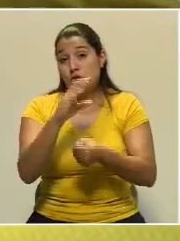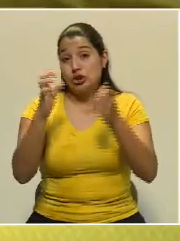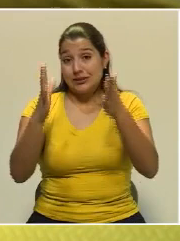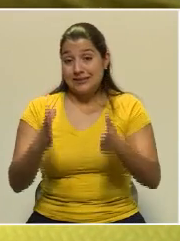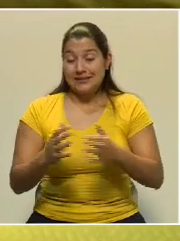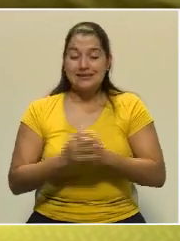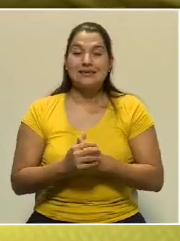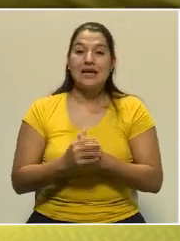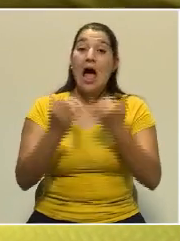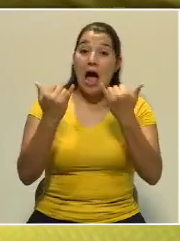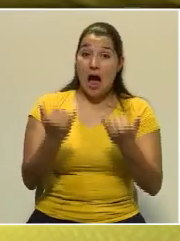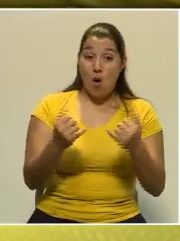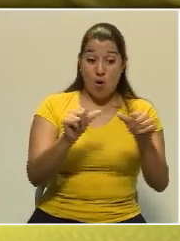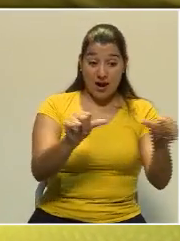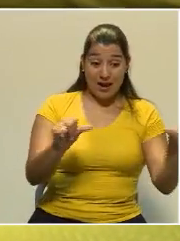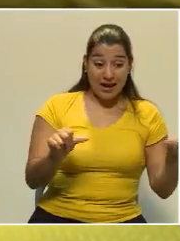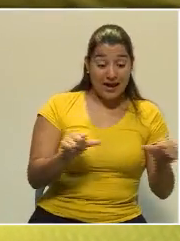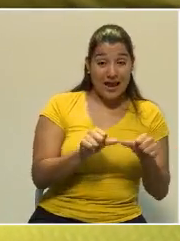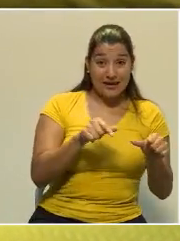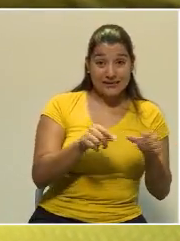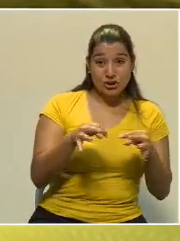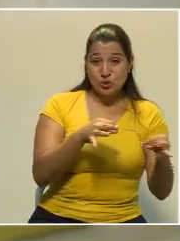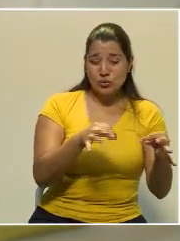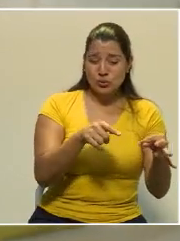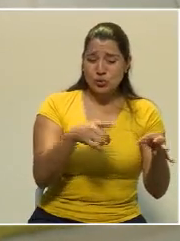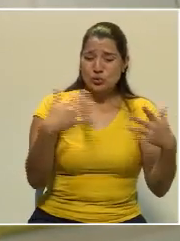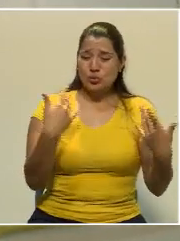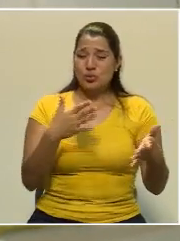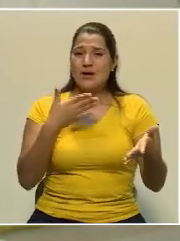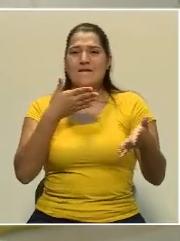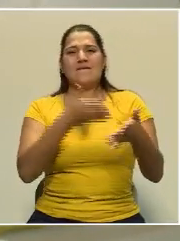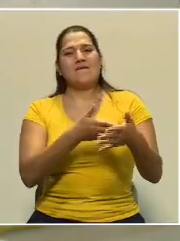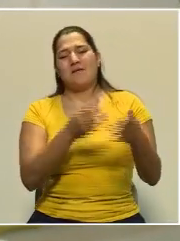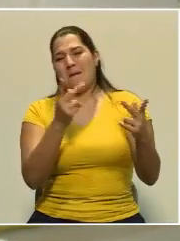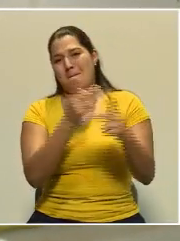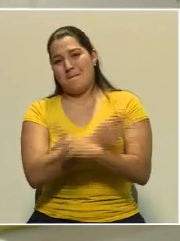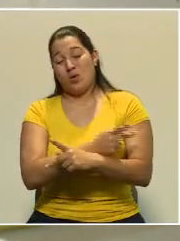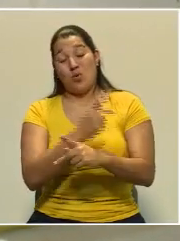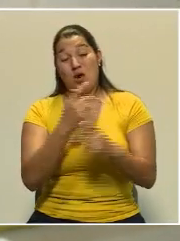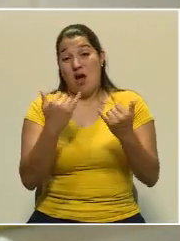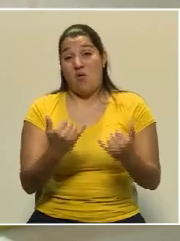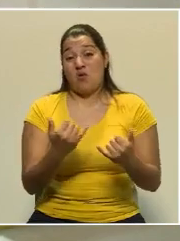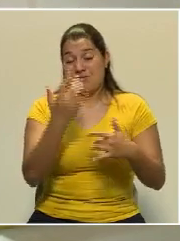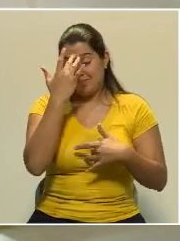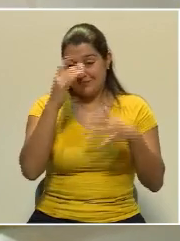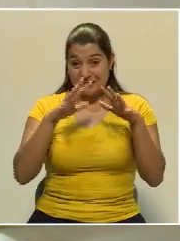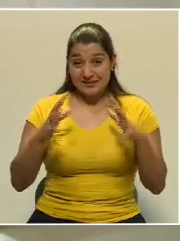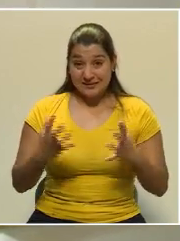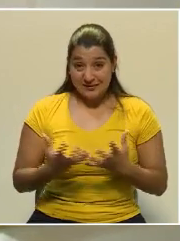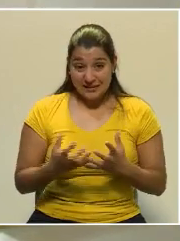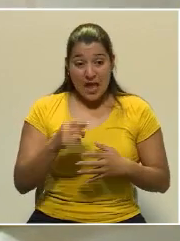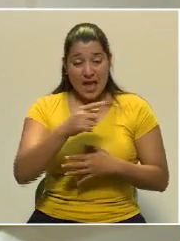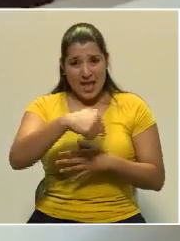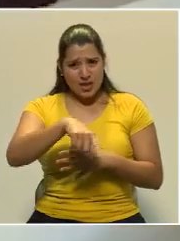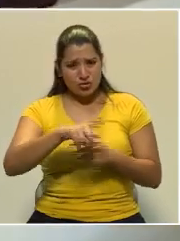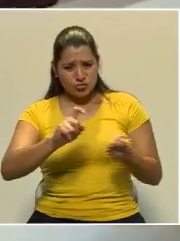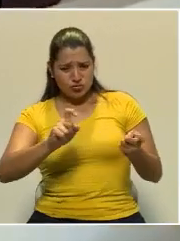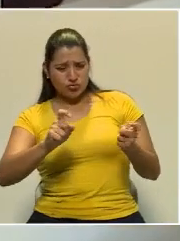el caso particular del sector turismo, que ha llevado la peor parte de la crisis sanitaria que enfrenta el país, se ha readecuado el